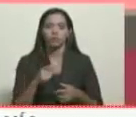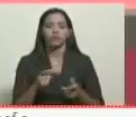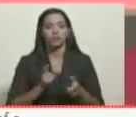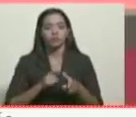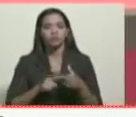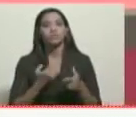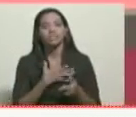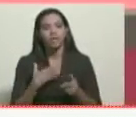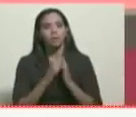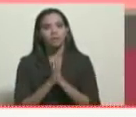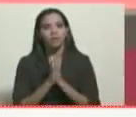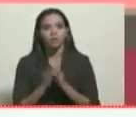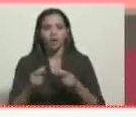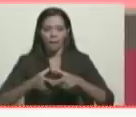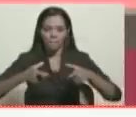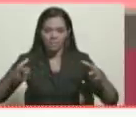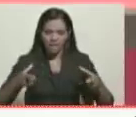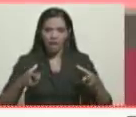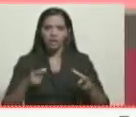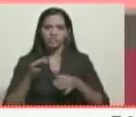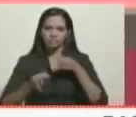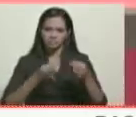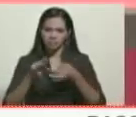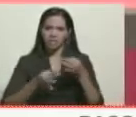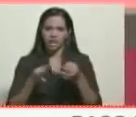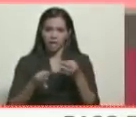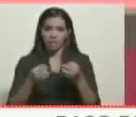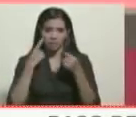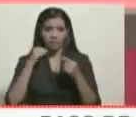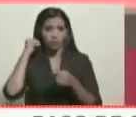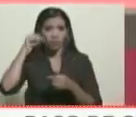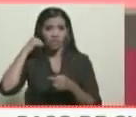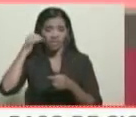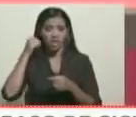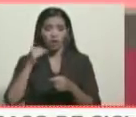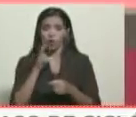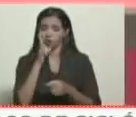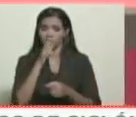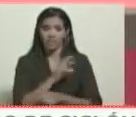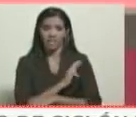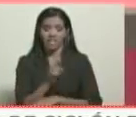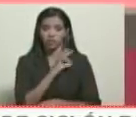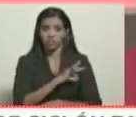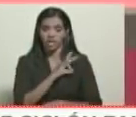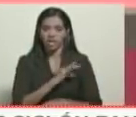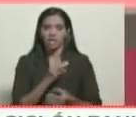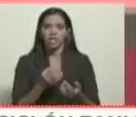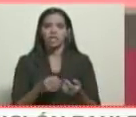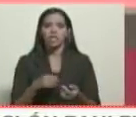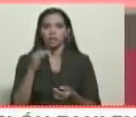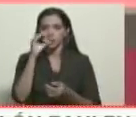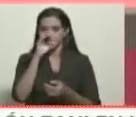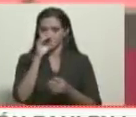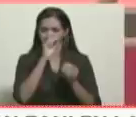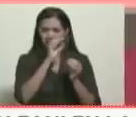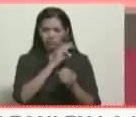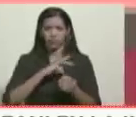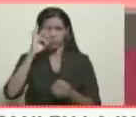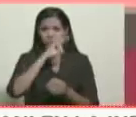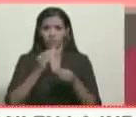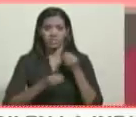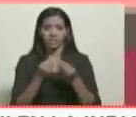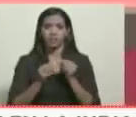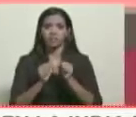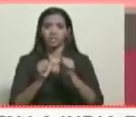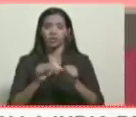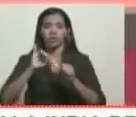por favor, que también nos ampliara sobre este particular, porque hemos visto videos catastróficos en las redes sociales de los desastres que hicieron estos seguidores de Guaidó una vez que el golpe